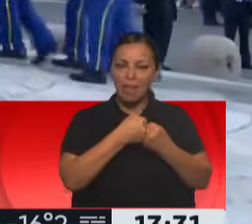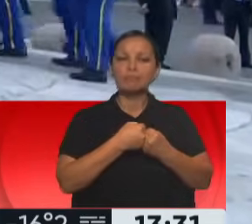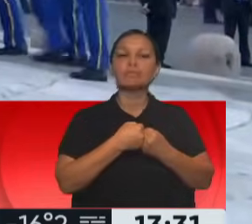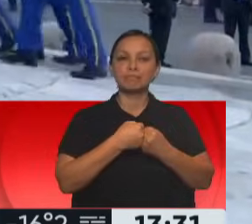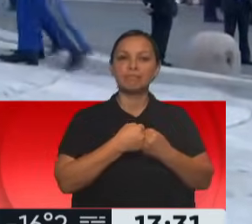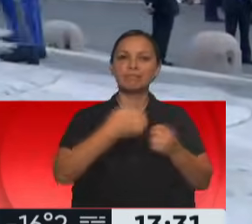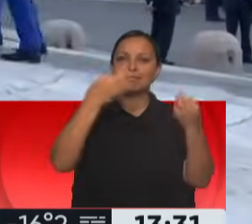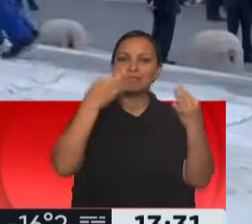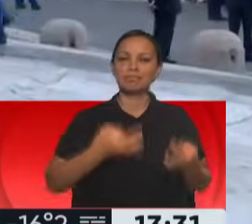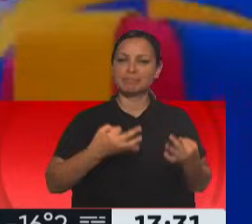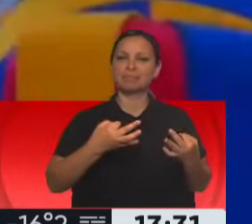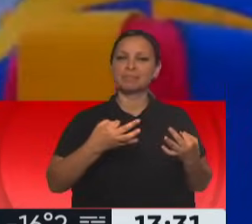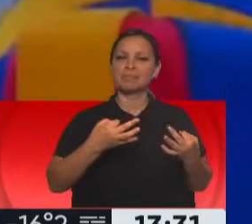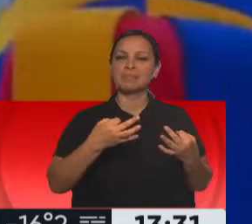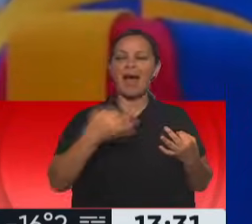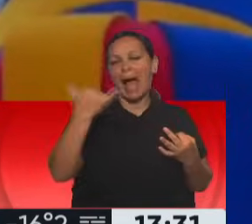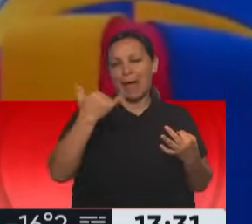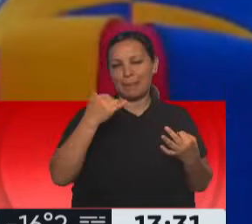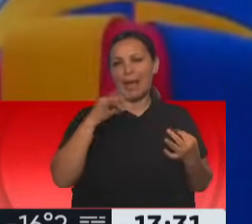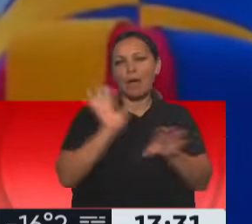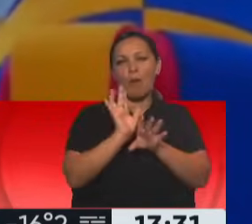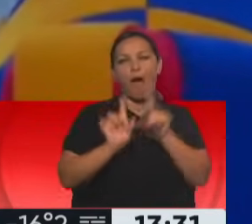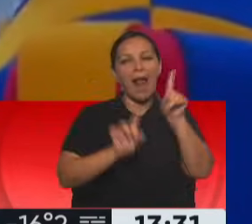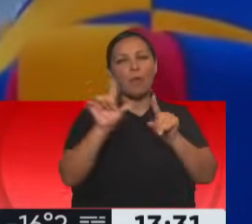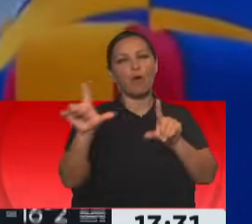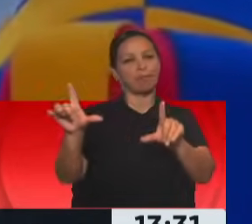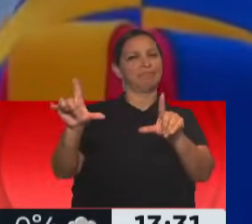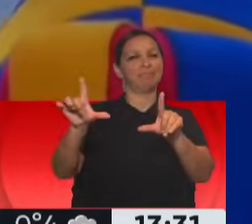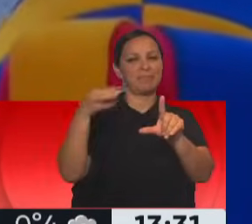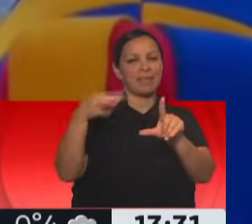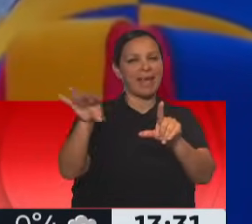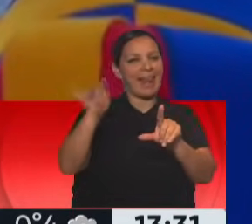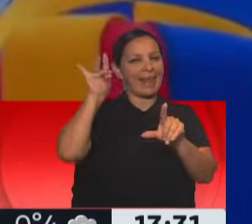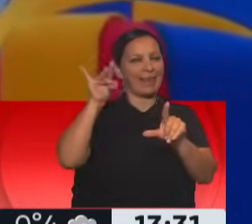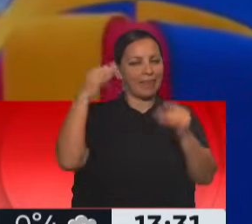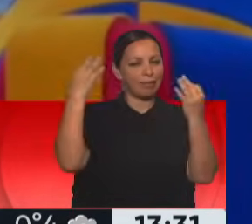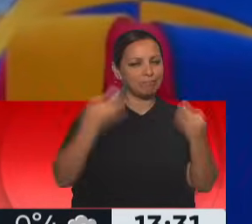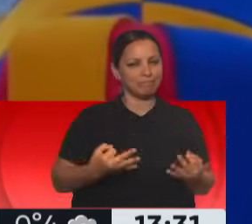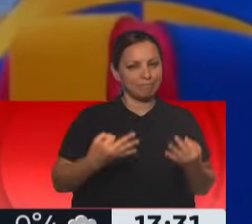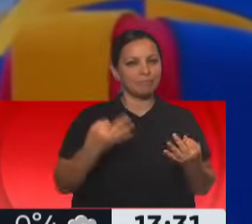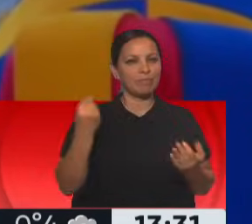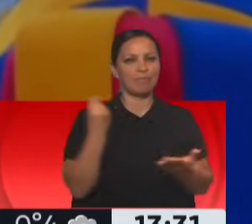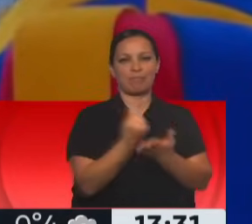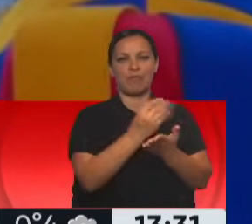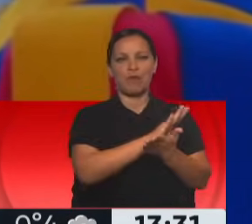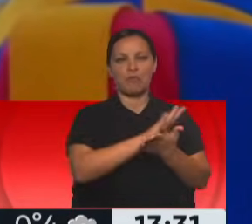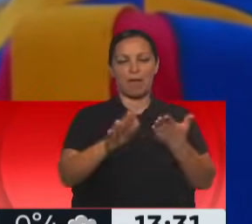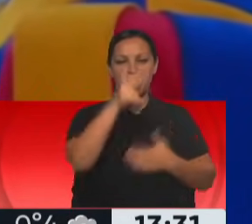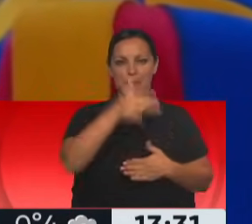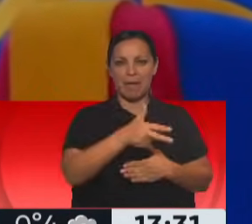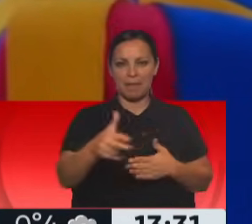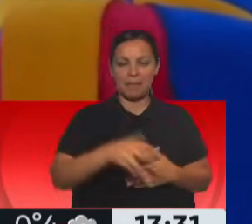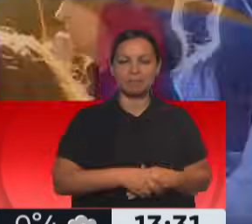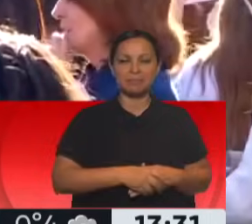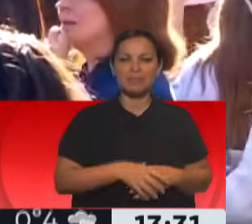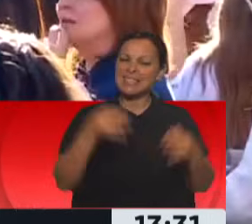decir, que claramente había tendencias para poder elegir al nuevo Papa. A ver, quizás fue muy fácil